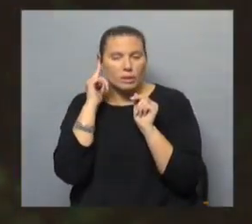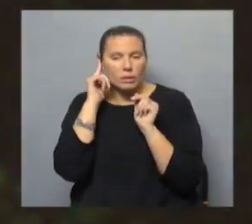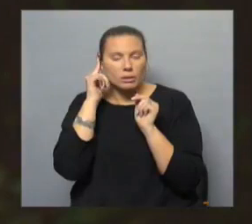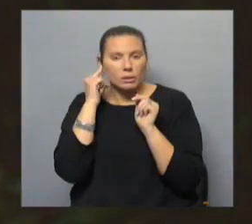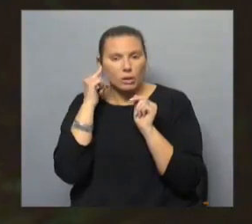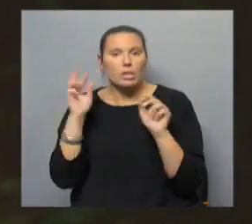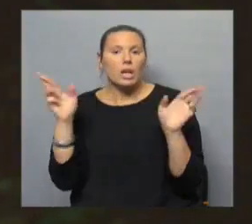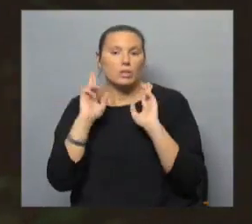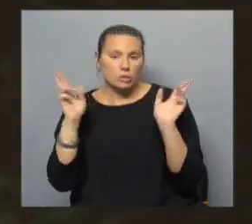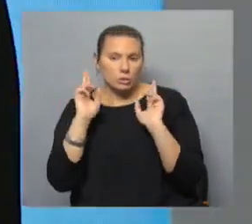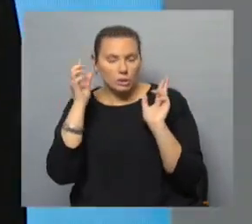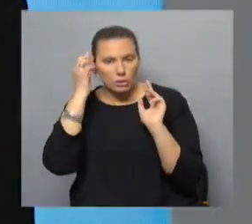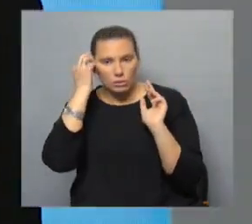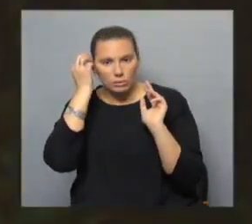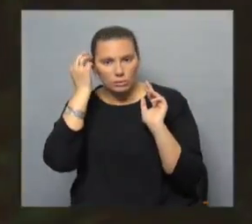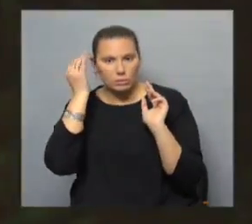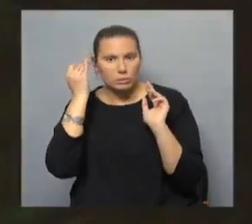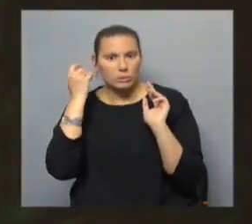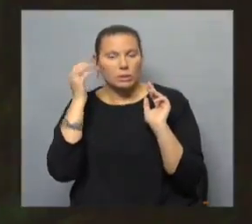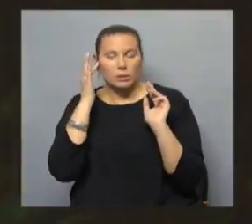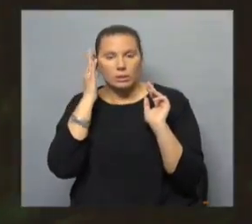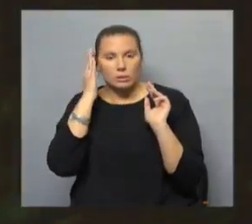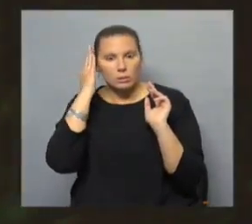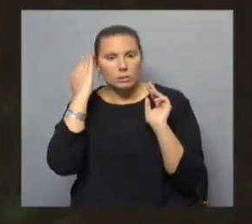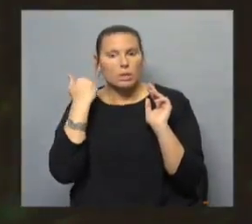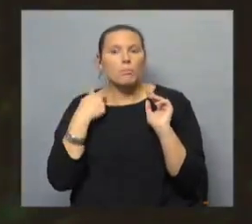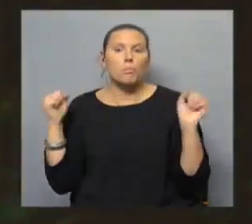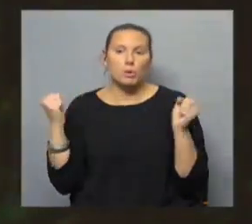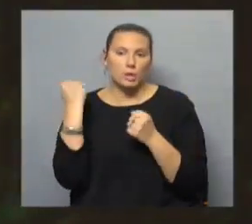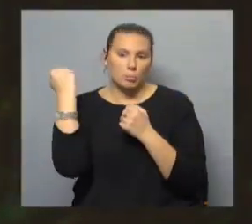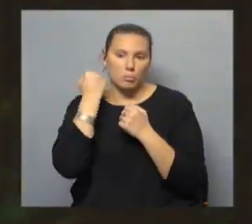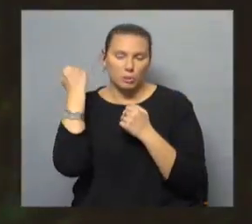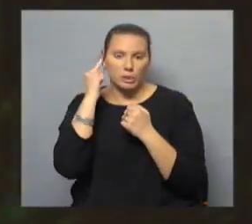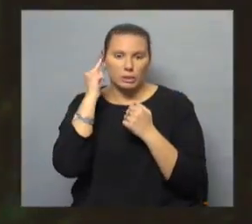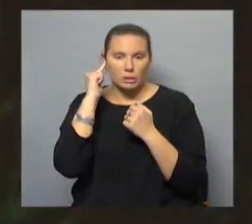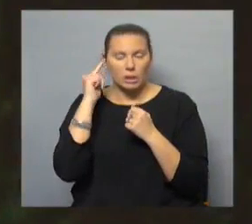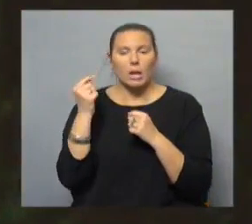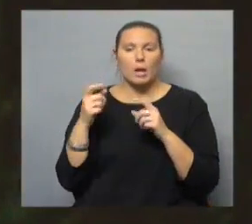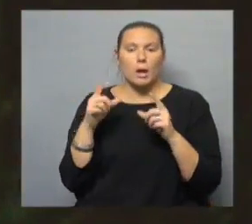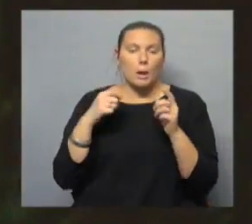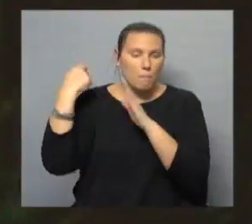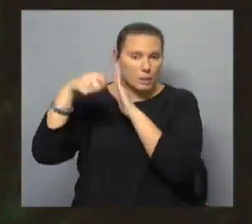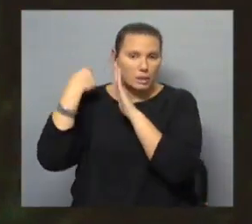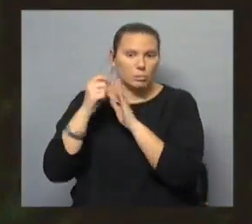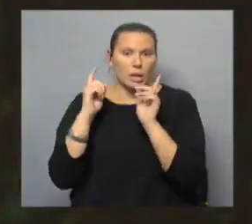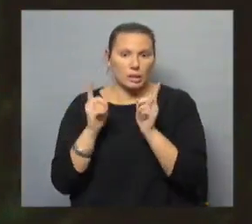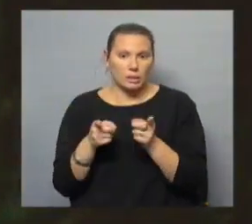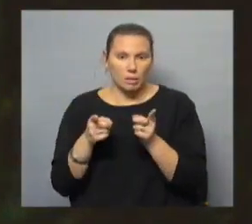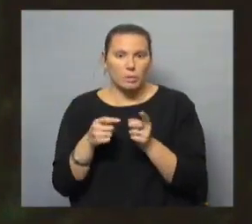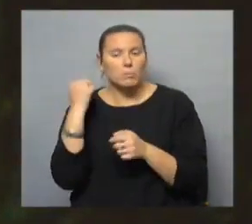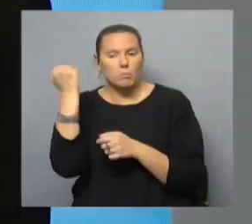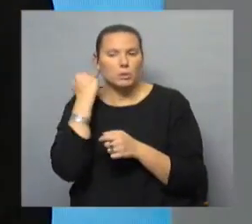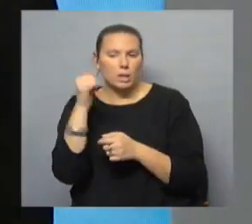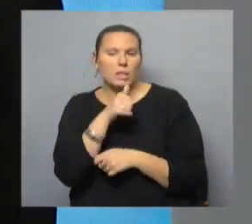Y el sonido... Es algo muy importante en la película y que es una parte importante de la